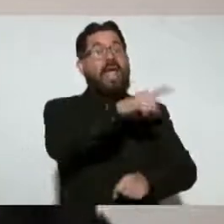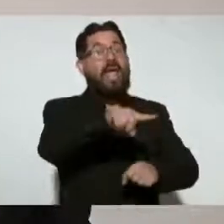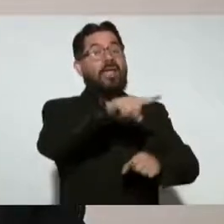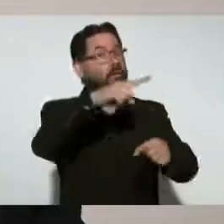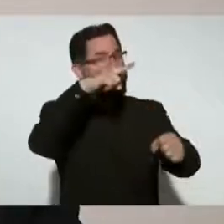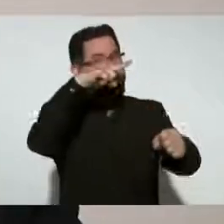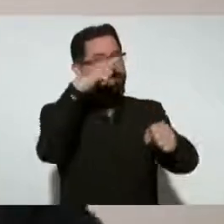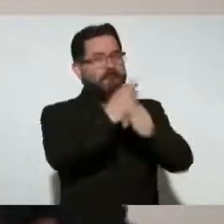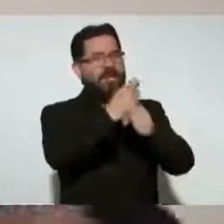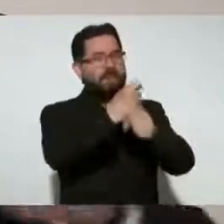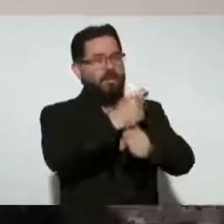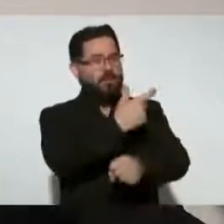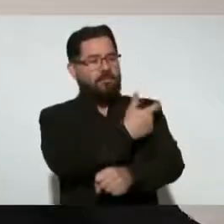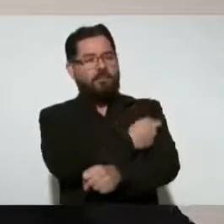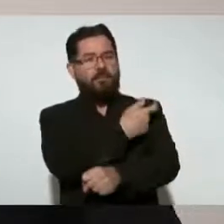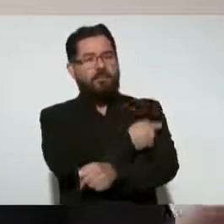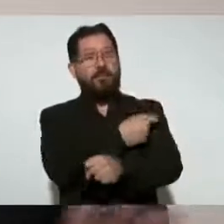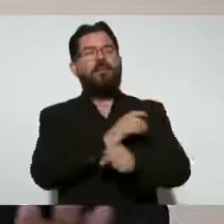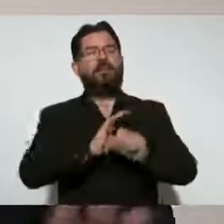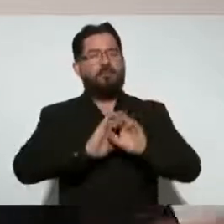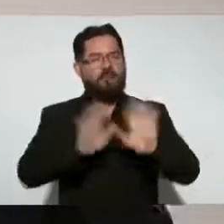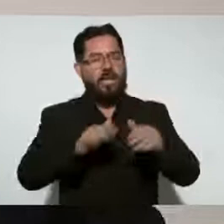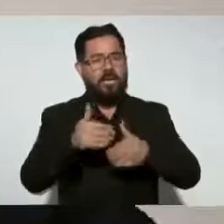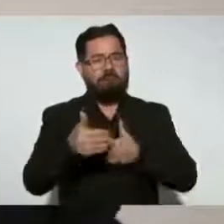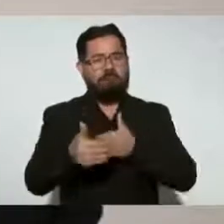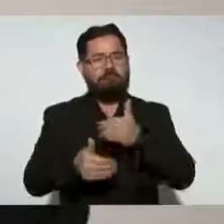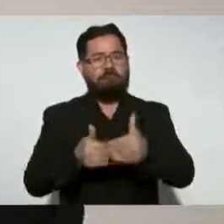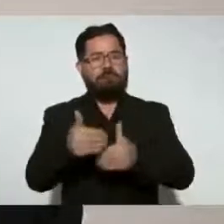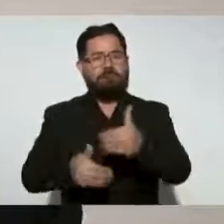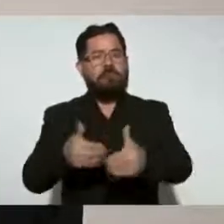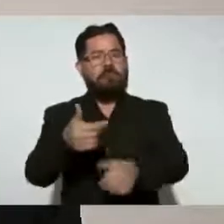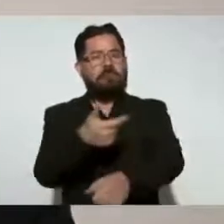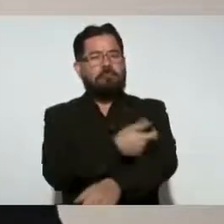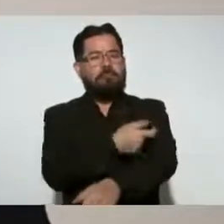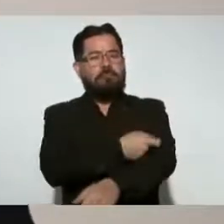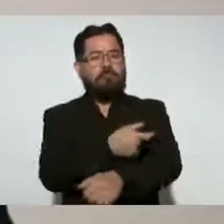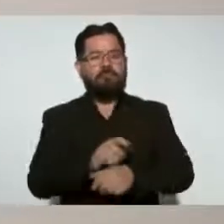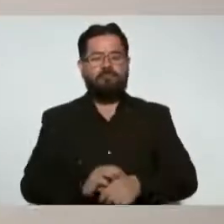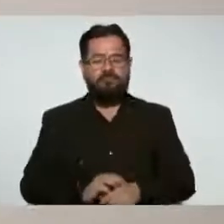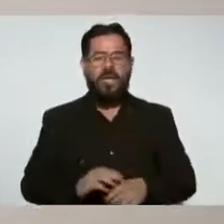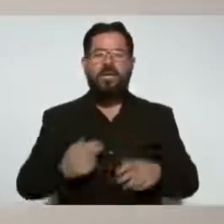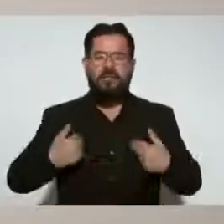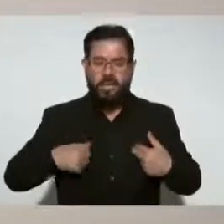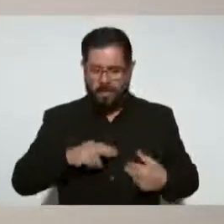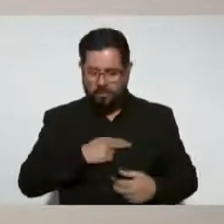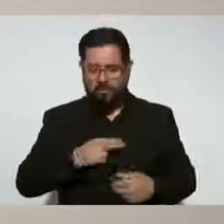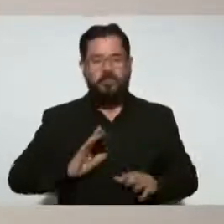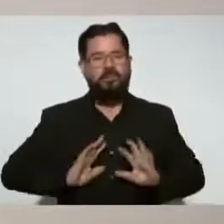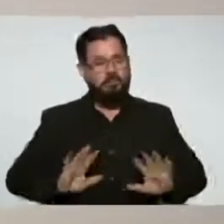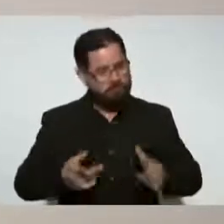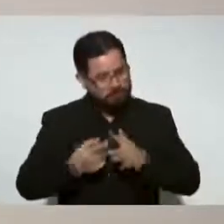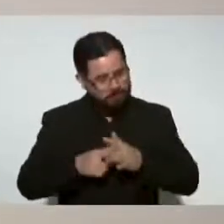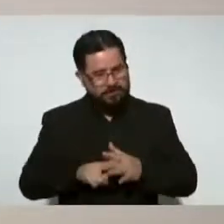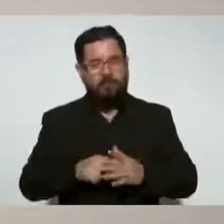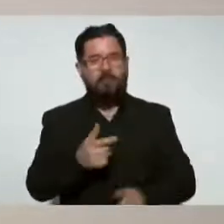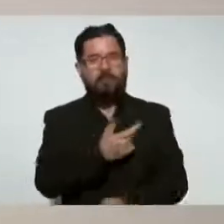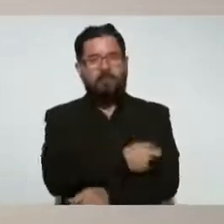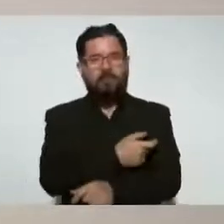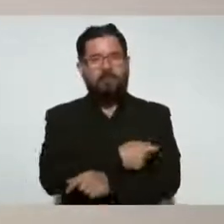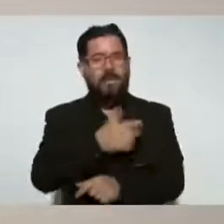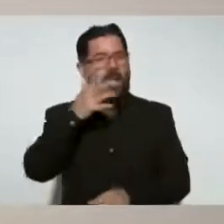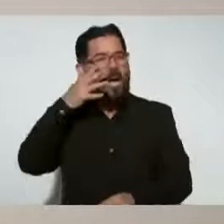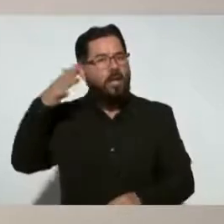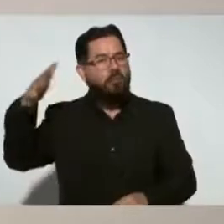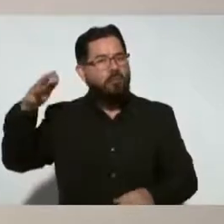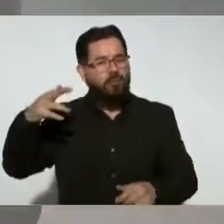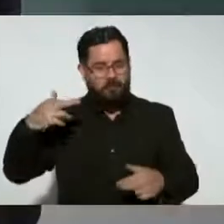primeros. Ya estamos terminando de vacunarlos. Y ya empezamos a vacunar a adultos